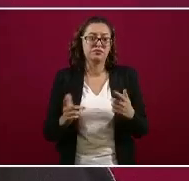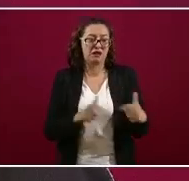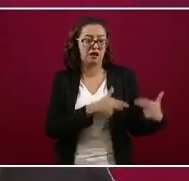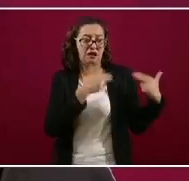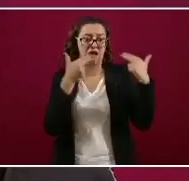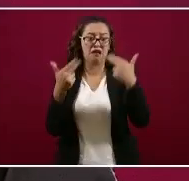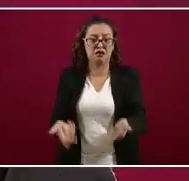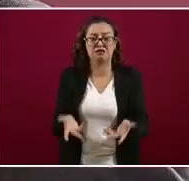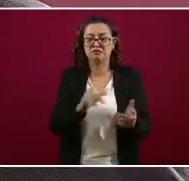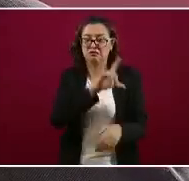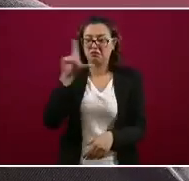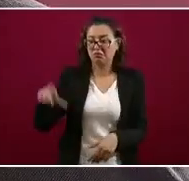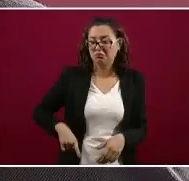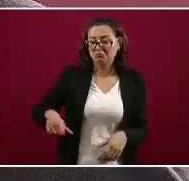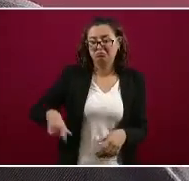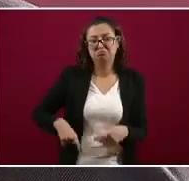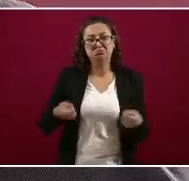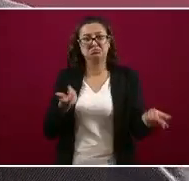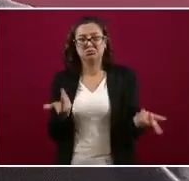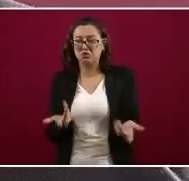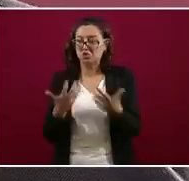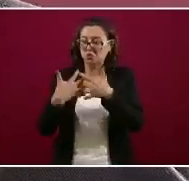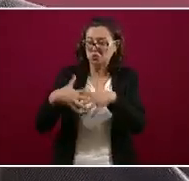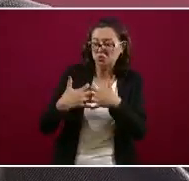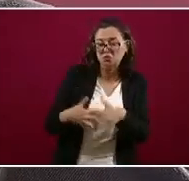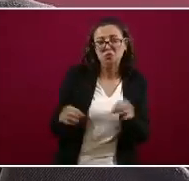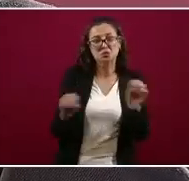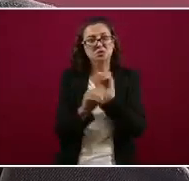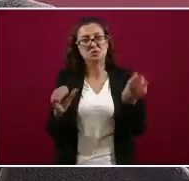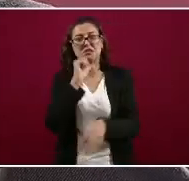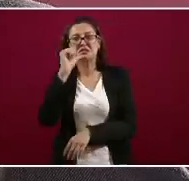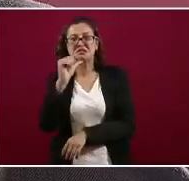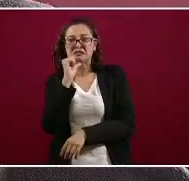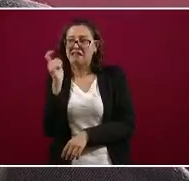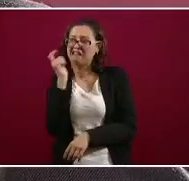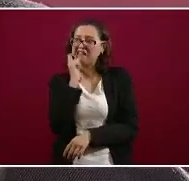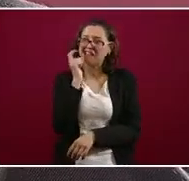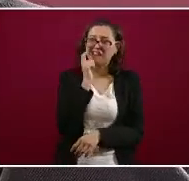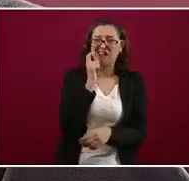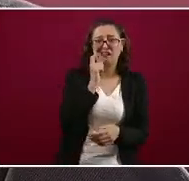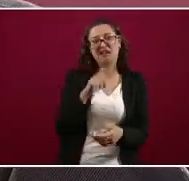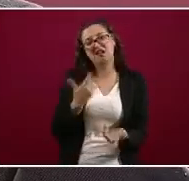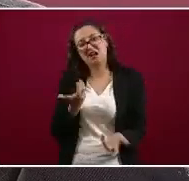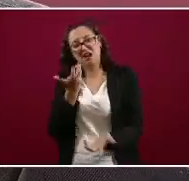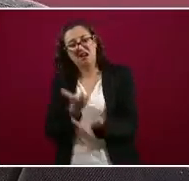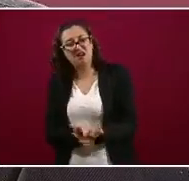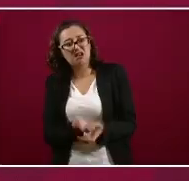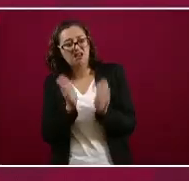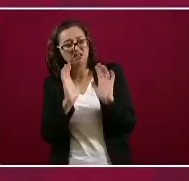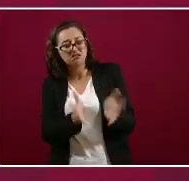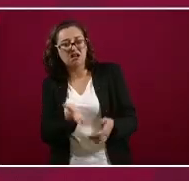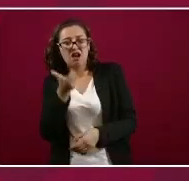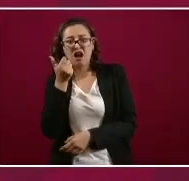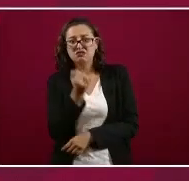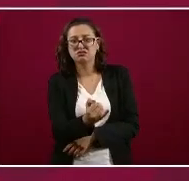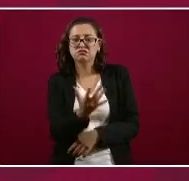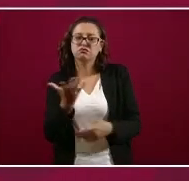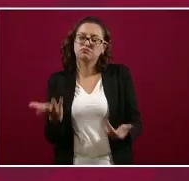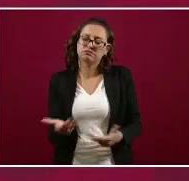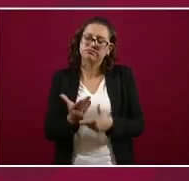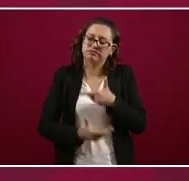un echado neumático y mañoso entonces lleva su tiempo